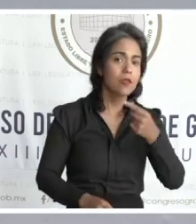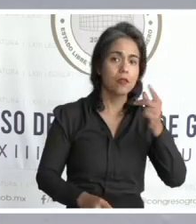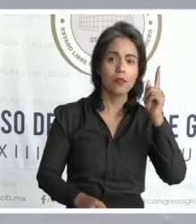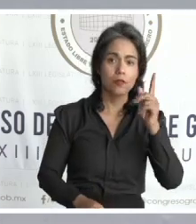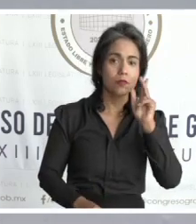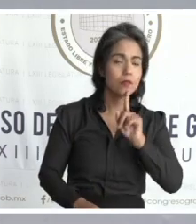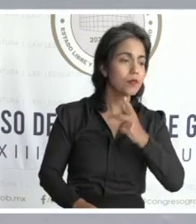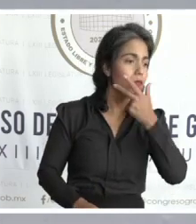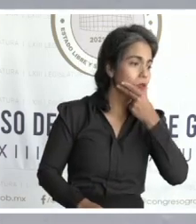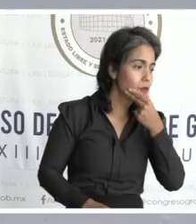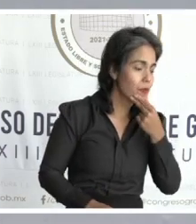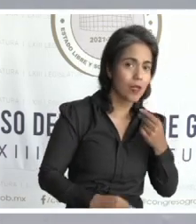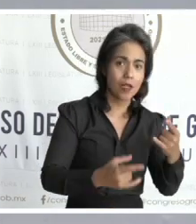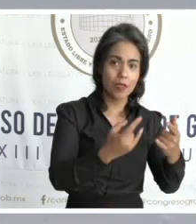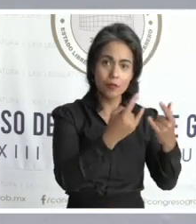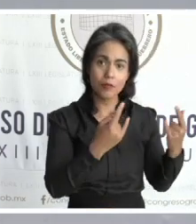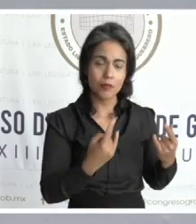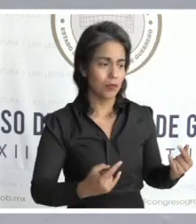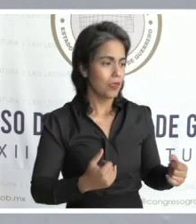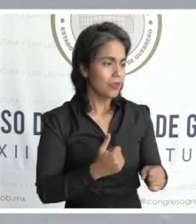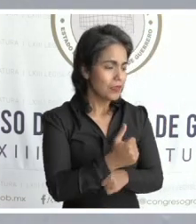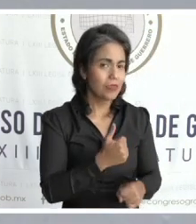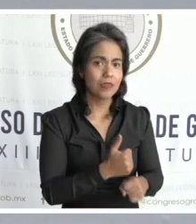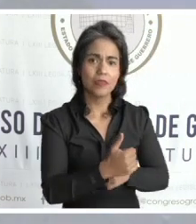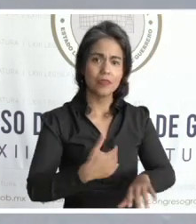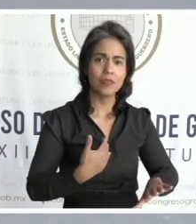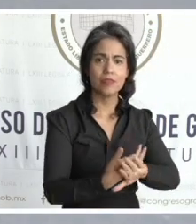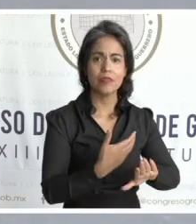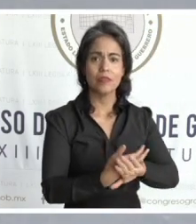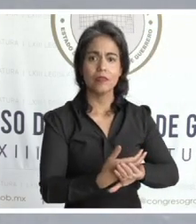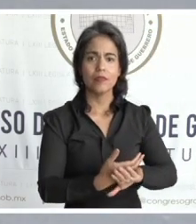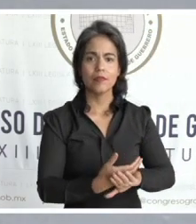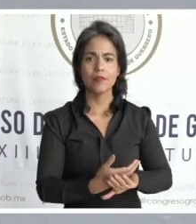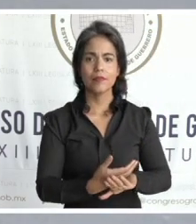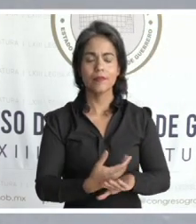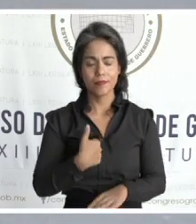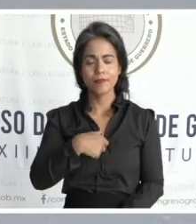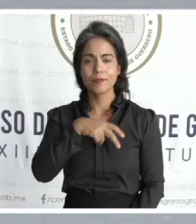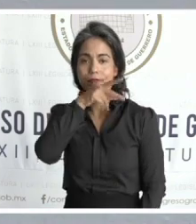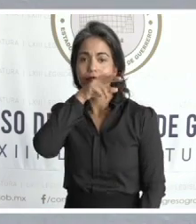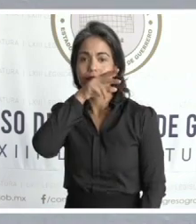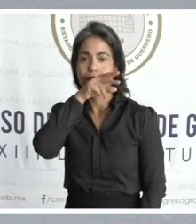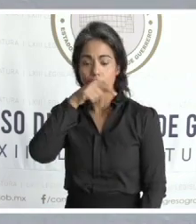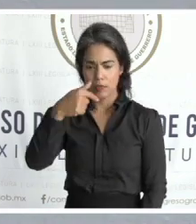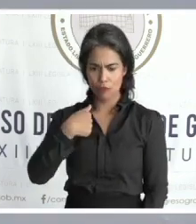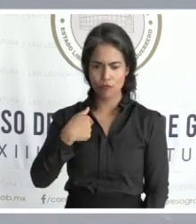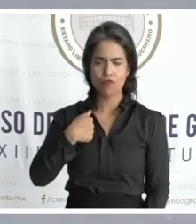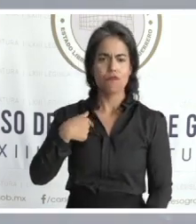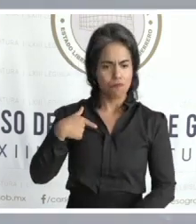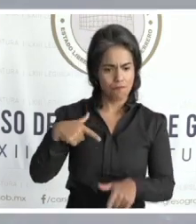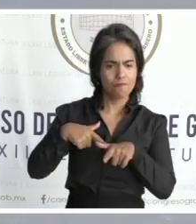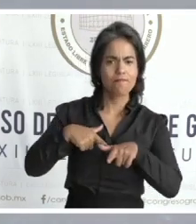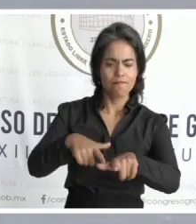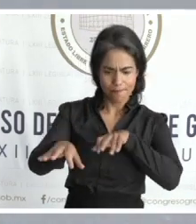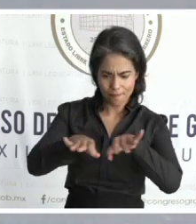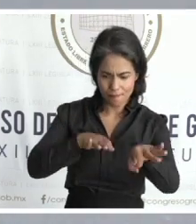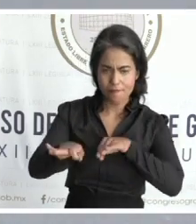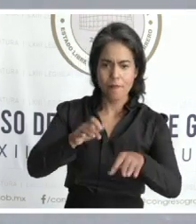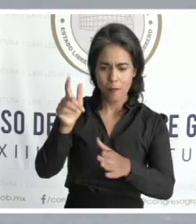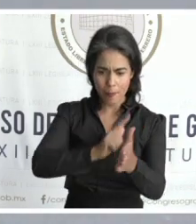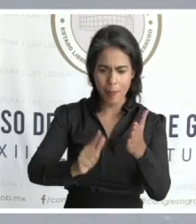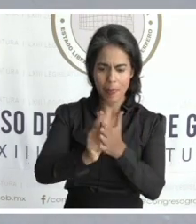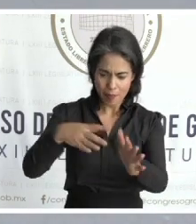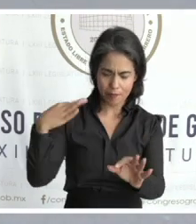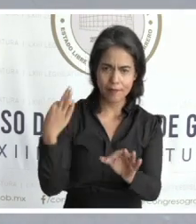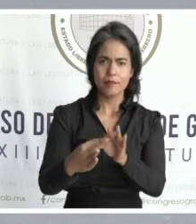niños. Desde este espacio seguiremos trabajando para fortalecer las leyes locales que permitan